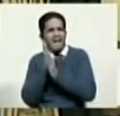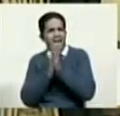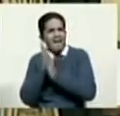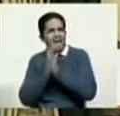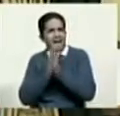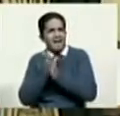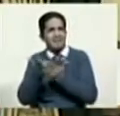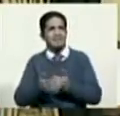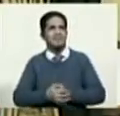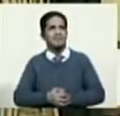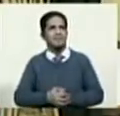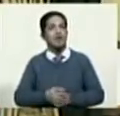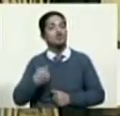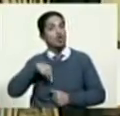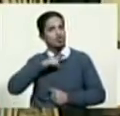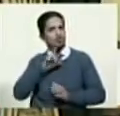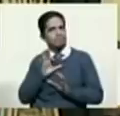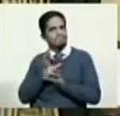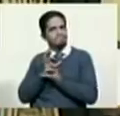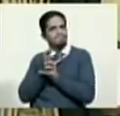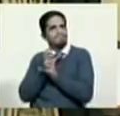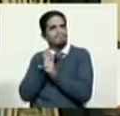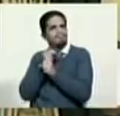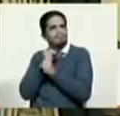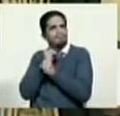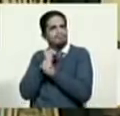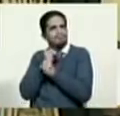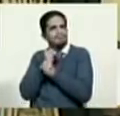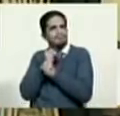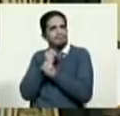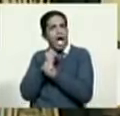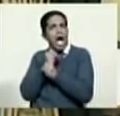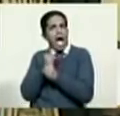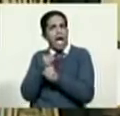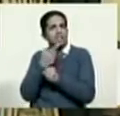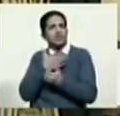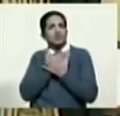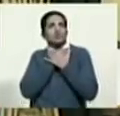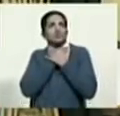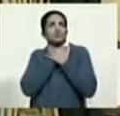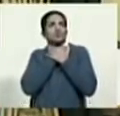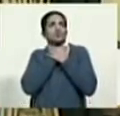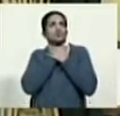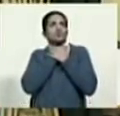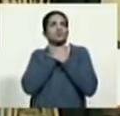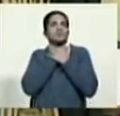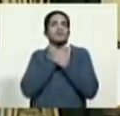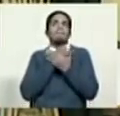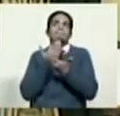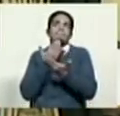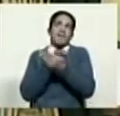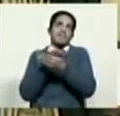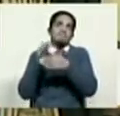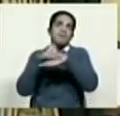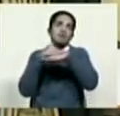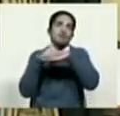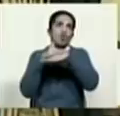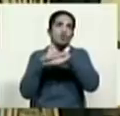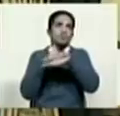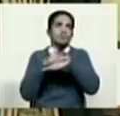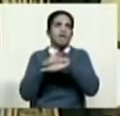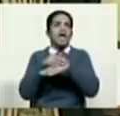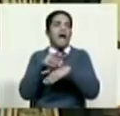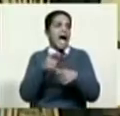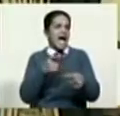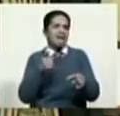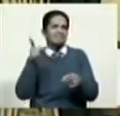Los apretamos por el cuello y los hacemos pedir migaja, perdón. Les robamos el